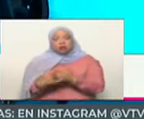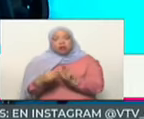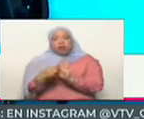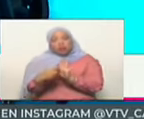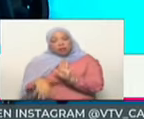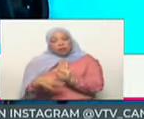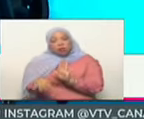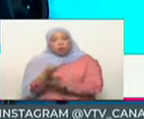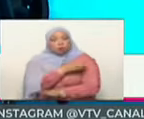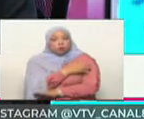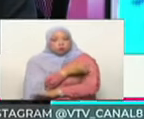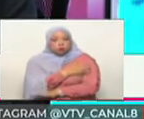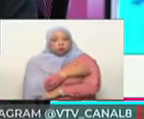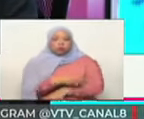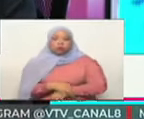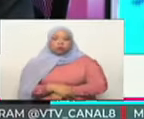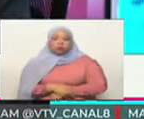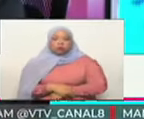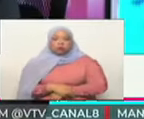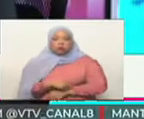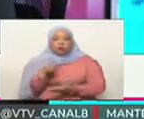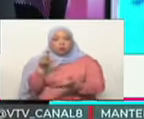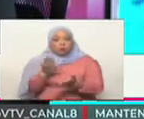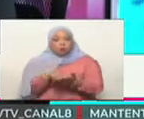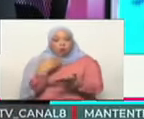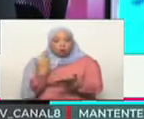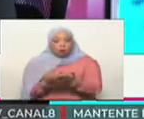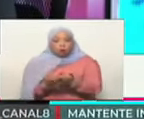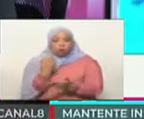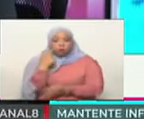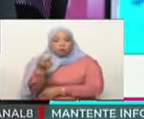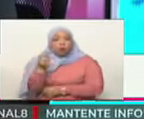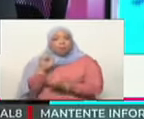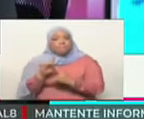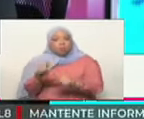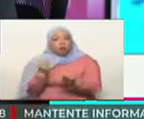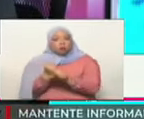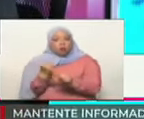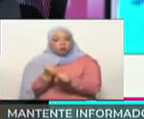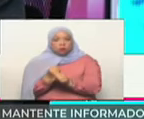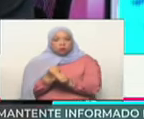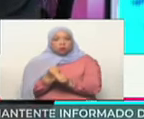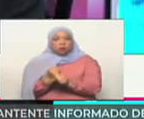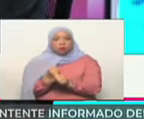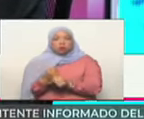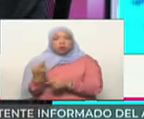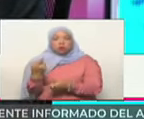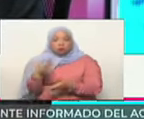desde la oposición, con las pruebas en las manos, como se ha mostrado, con los